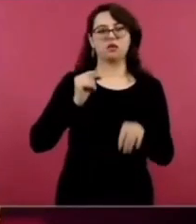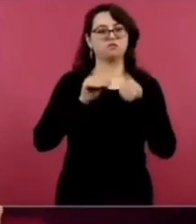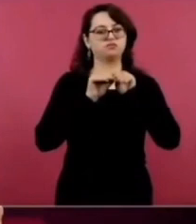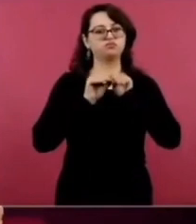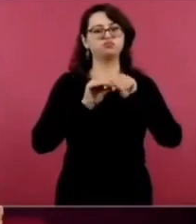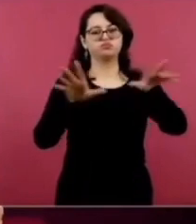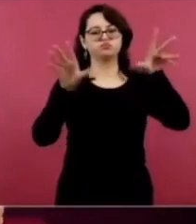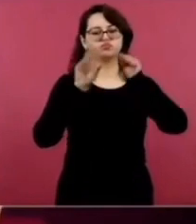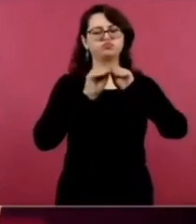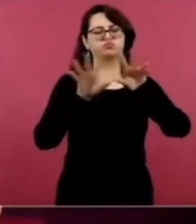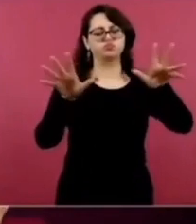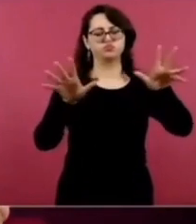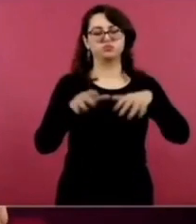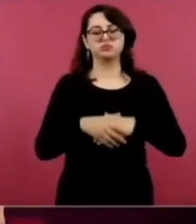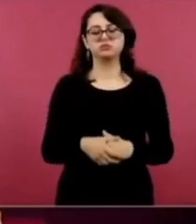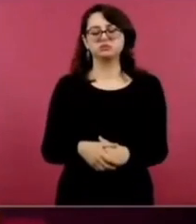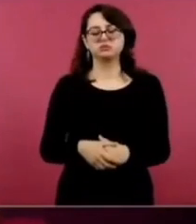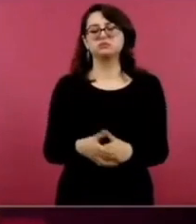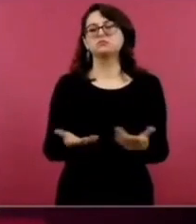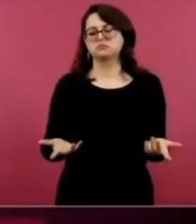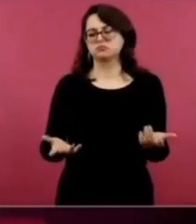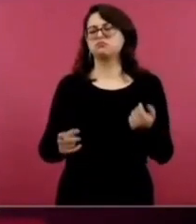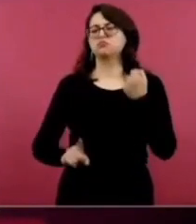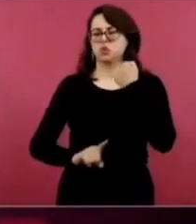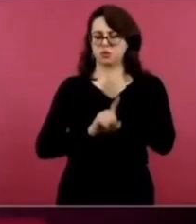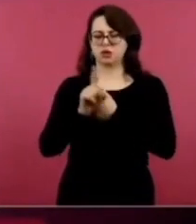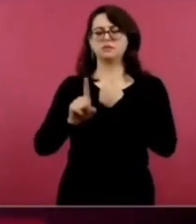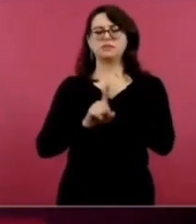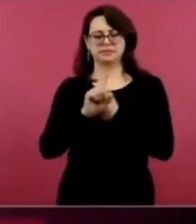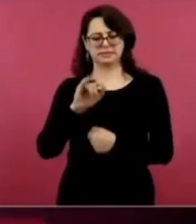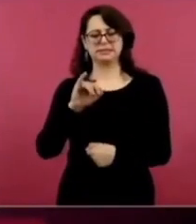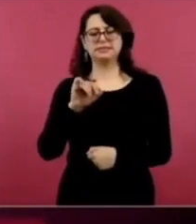Y sí había inseguridad,